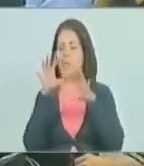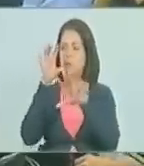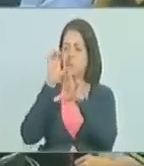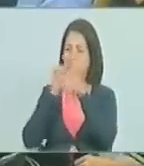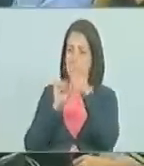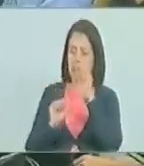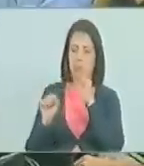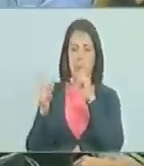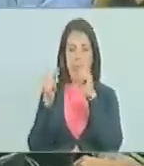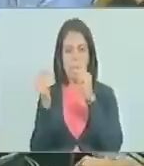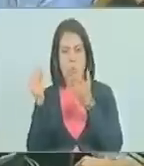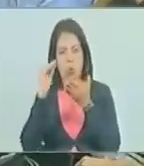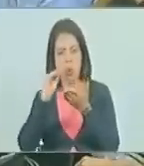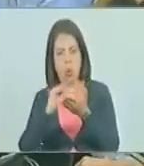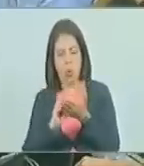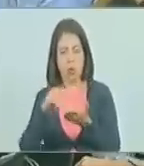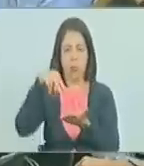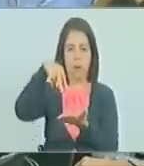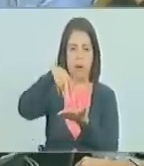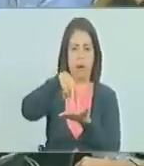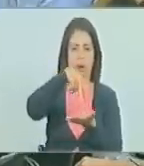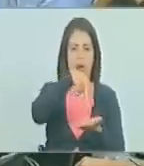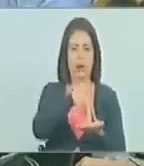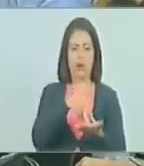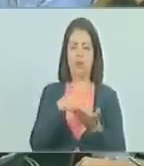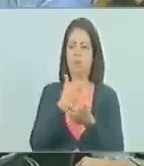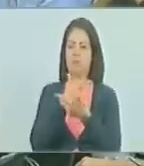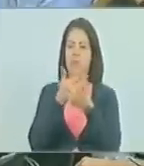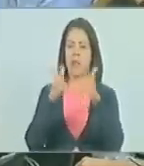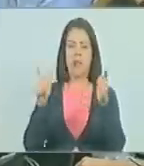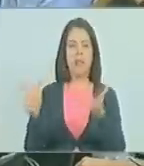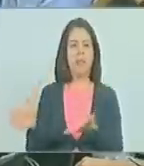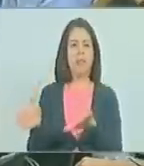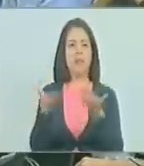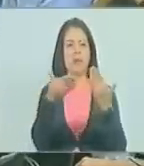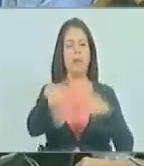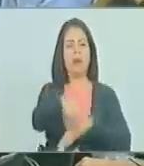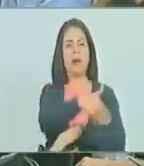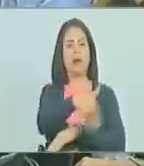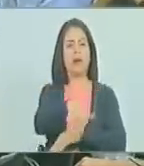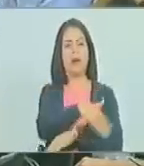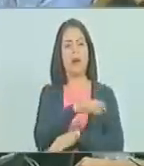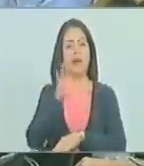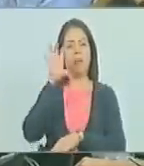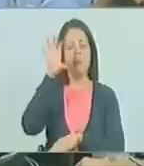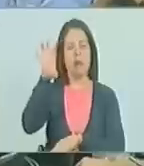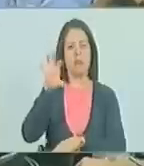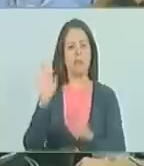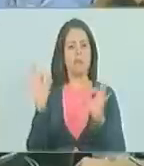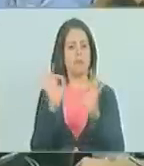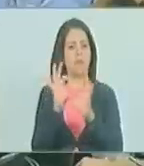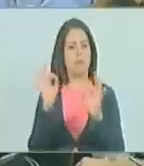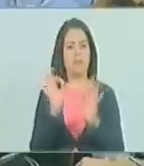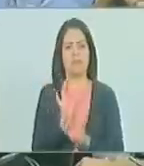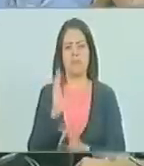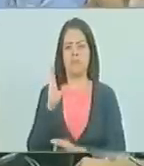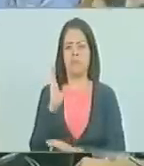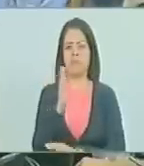entienden y se vuelven a parar, andan libremente por las calles de este país sin ningún